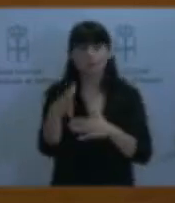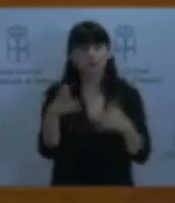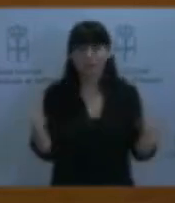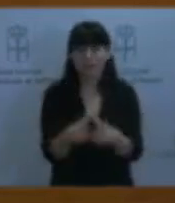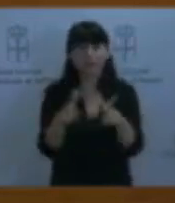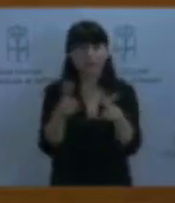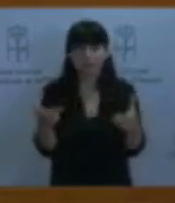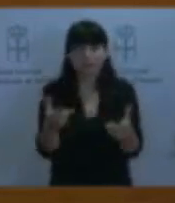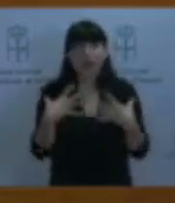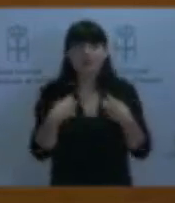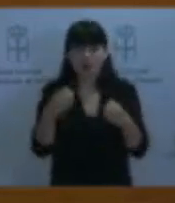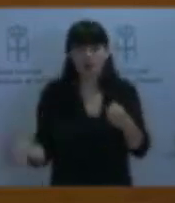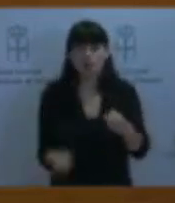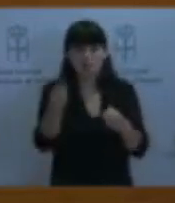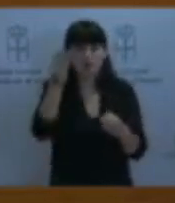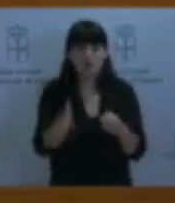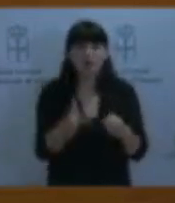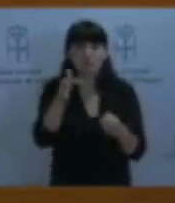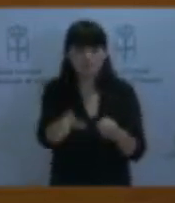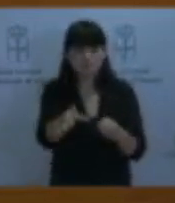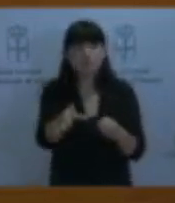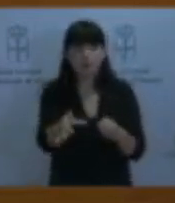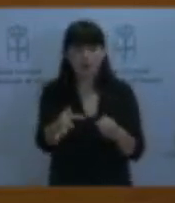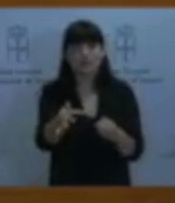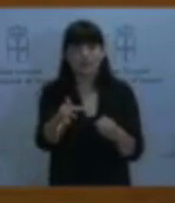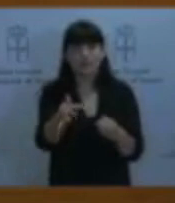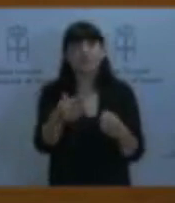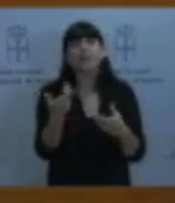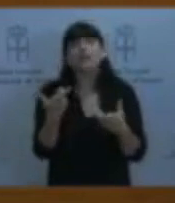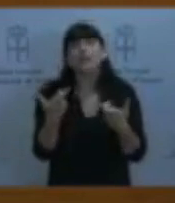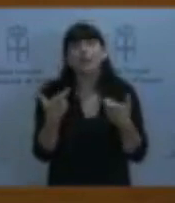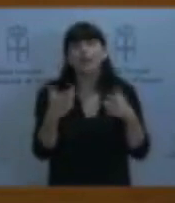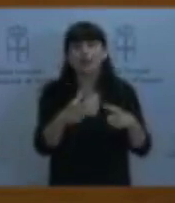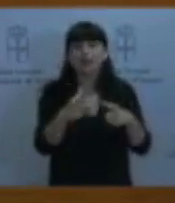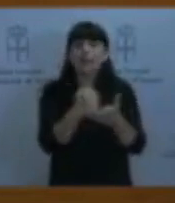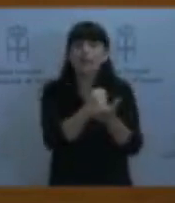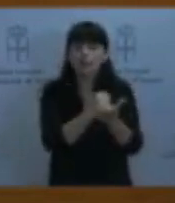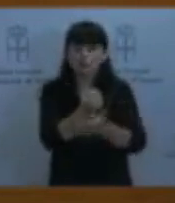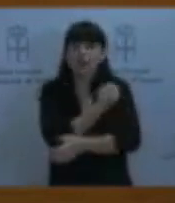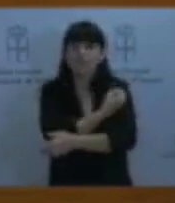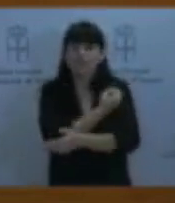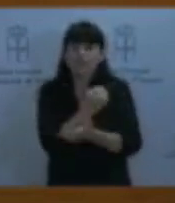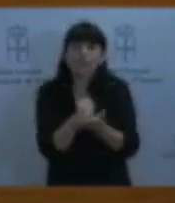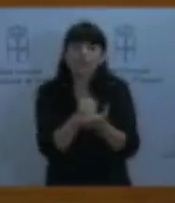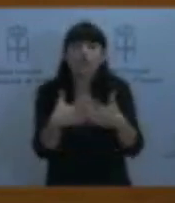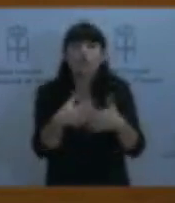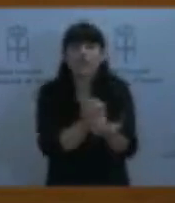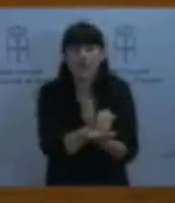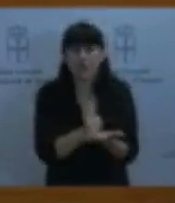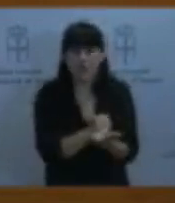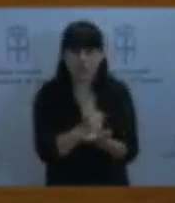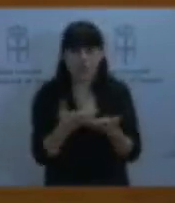reducción significativa de la cuota del mercado que tiene la industria farmacéutica. Pero no solo la falta de la invisibilidad,